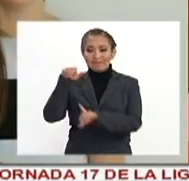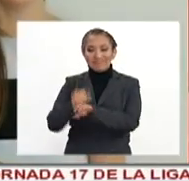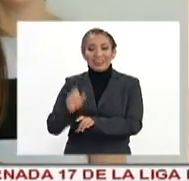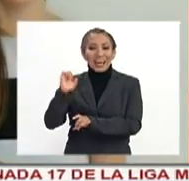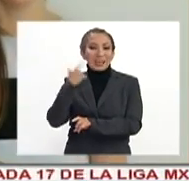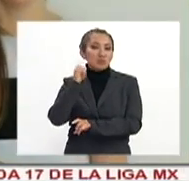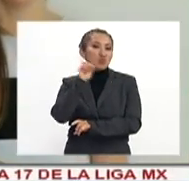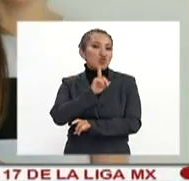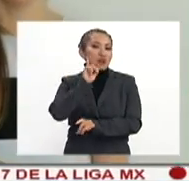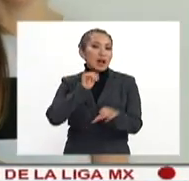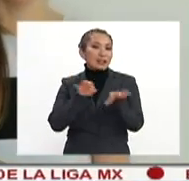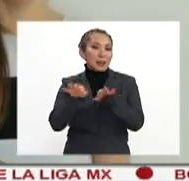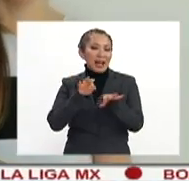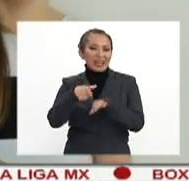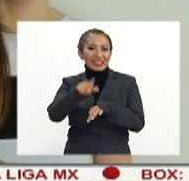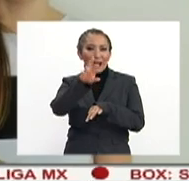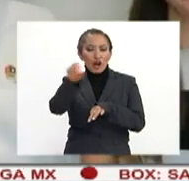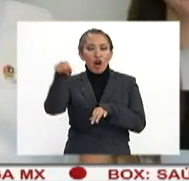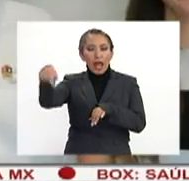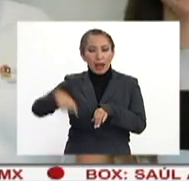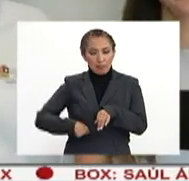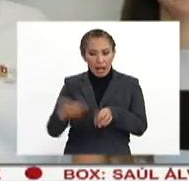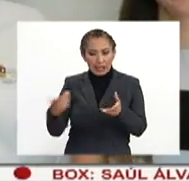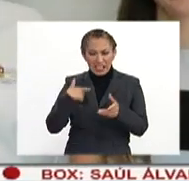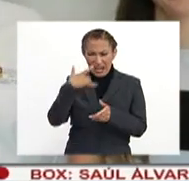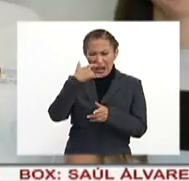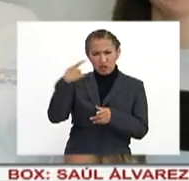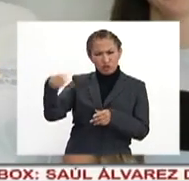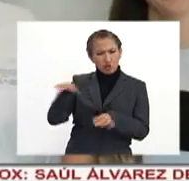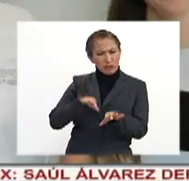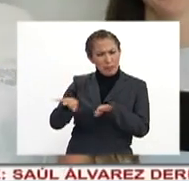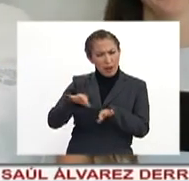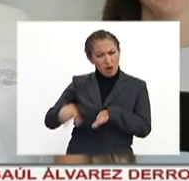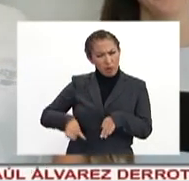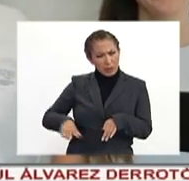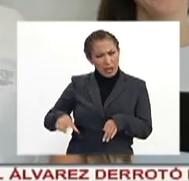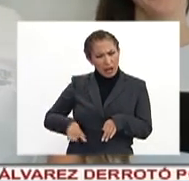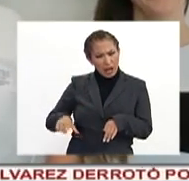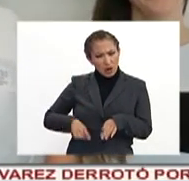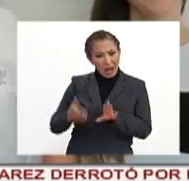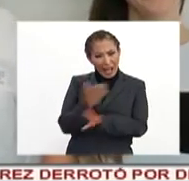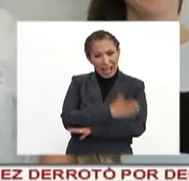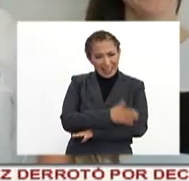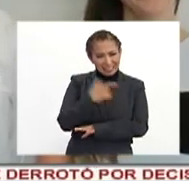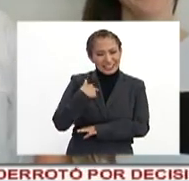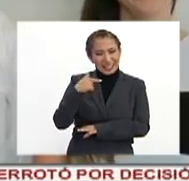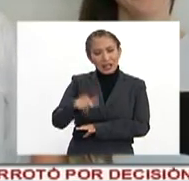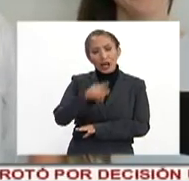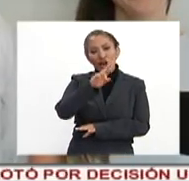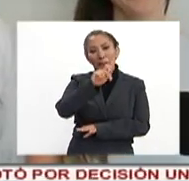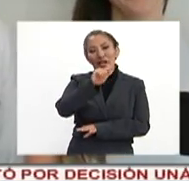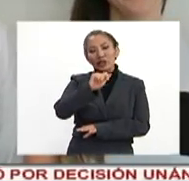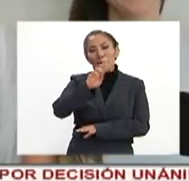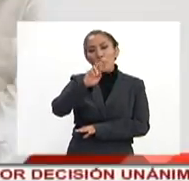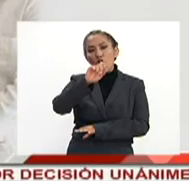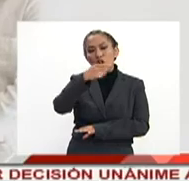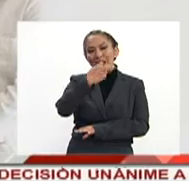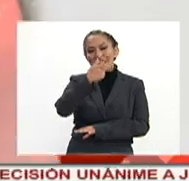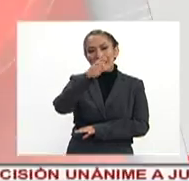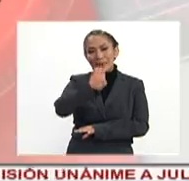Detienen a exfuncionaria de Quintana Roo acusada de desempeño irregular de funciones públicas en la administración de Roberto